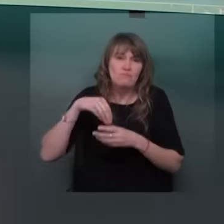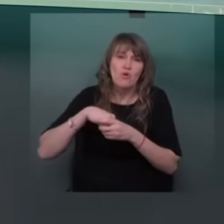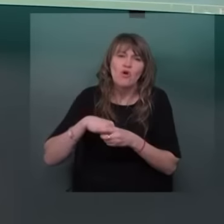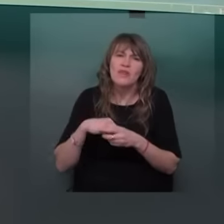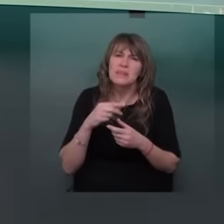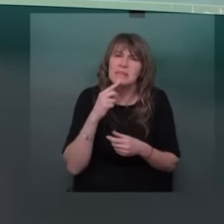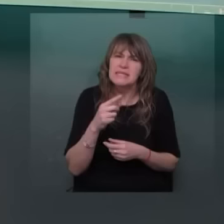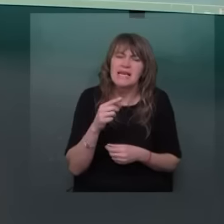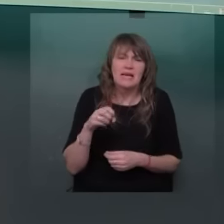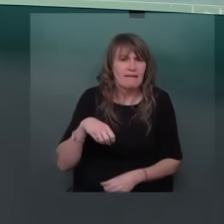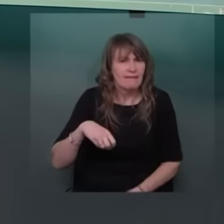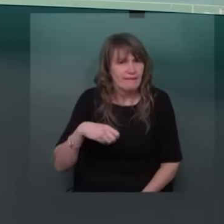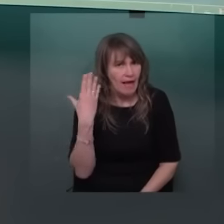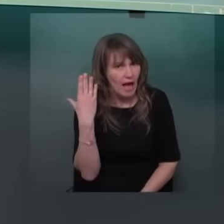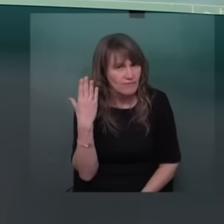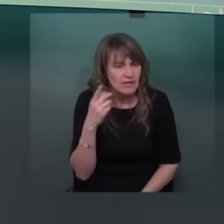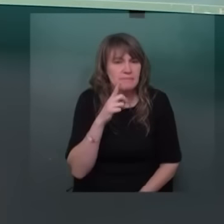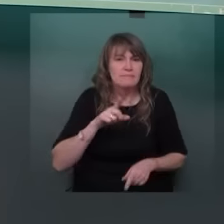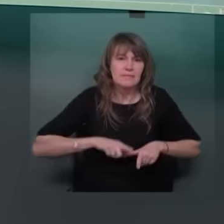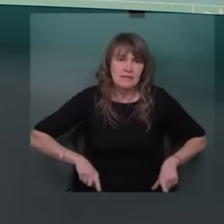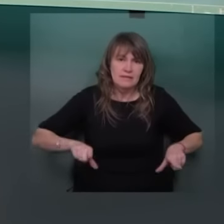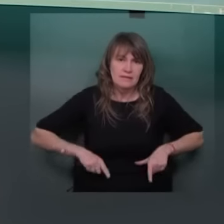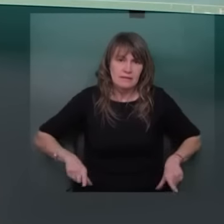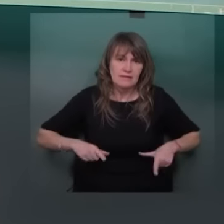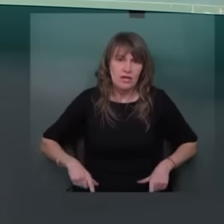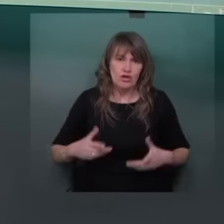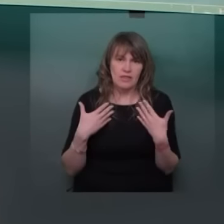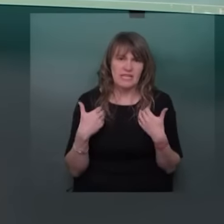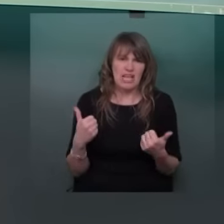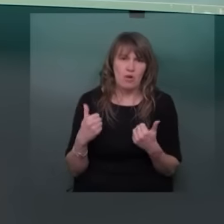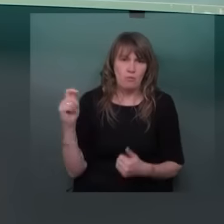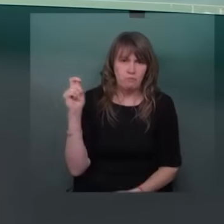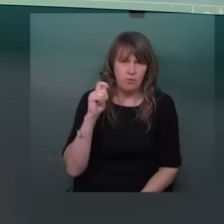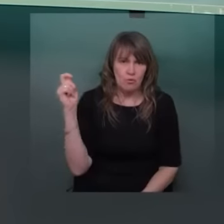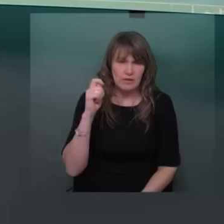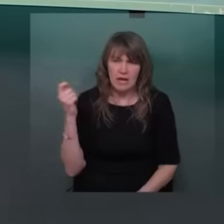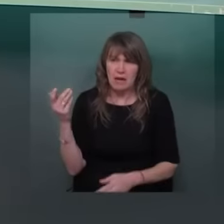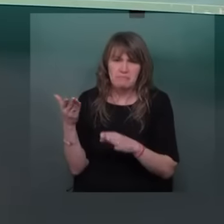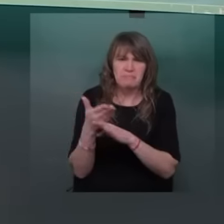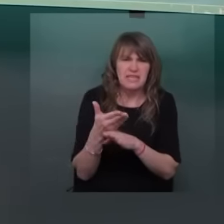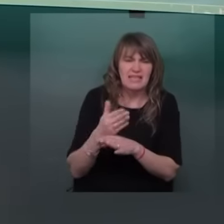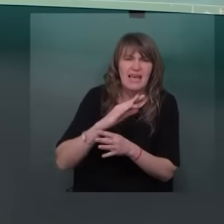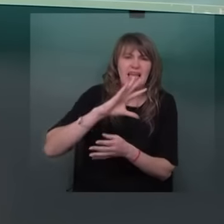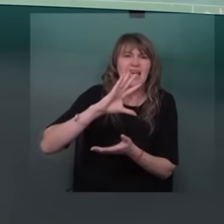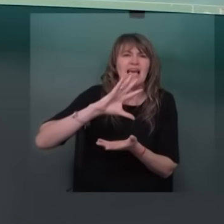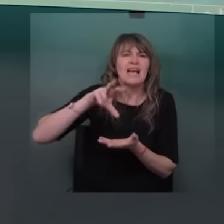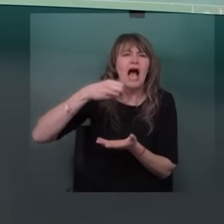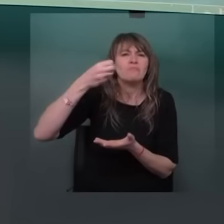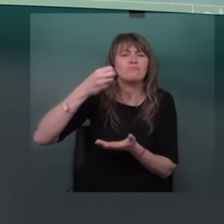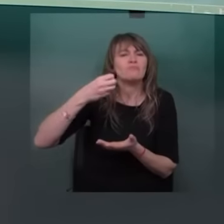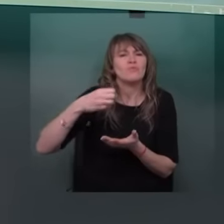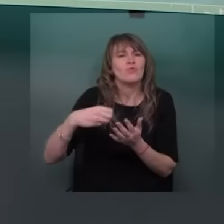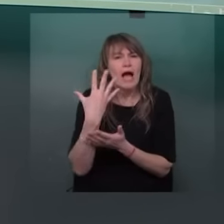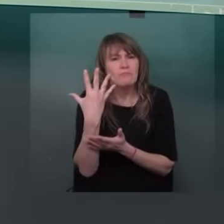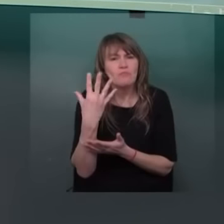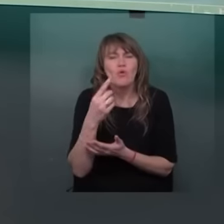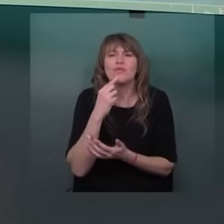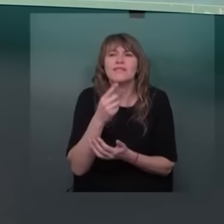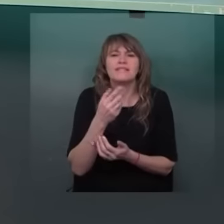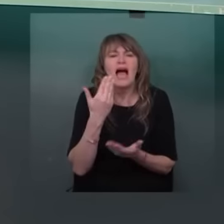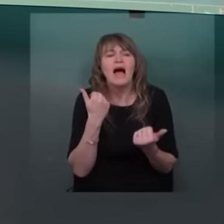le parece gravísimo que el Ministerio de salud pública haya intimado al casmu para que de alguna manera presente